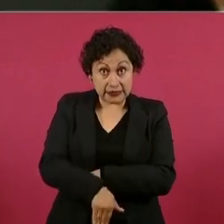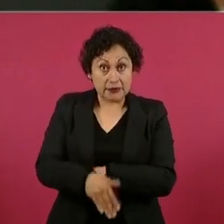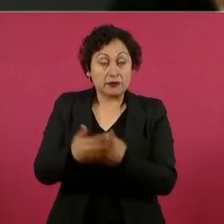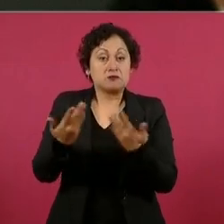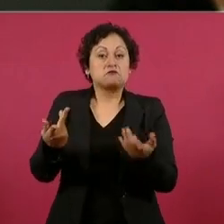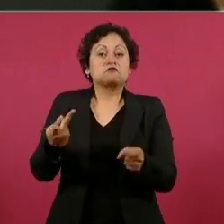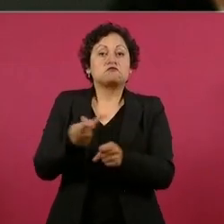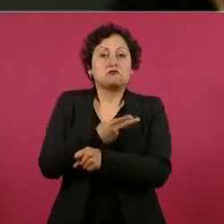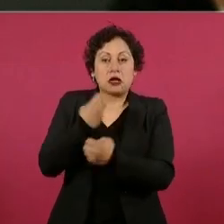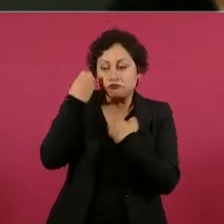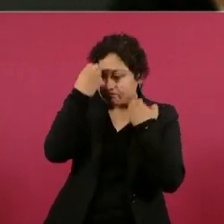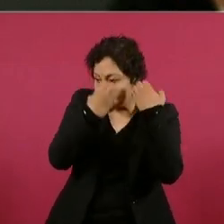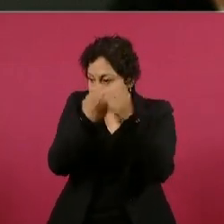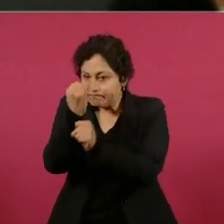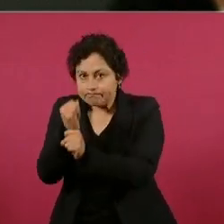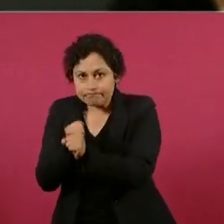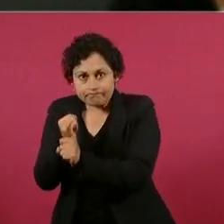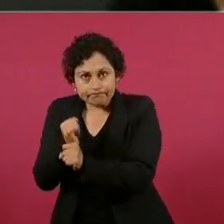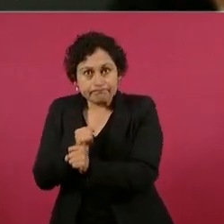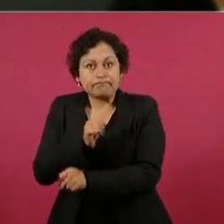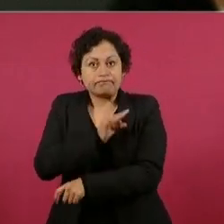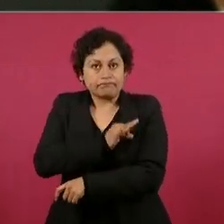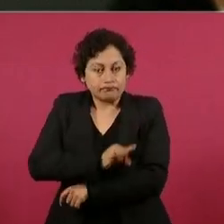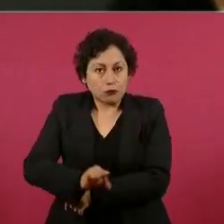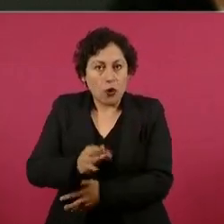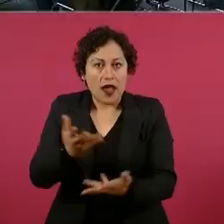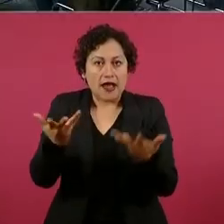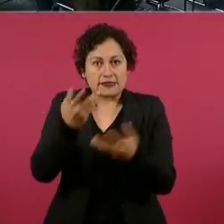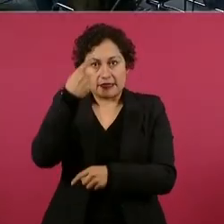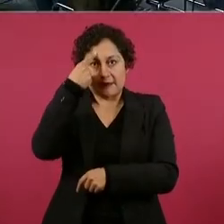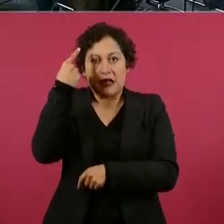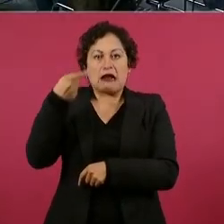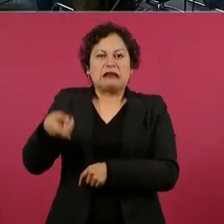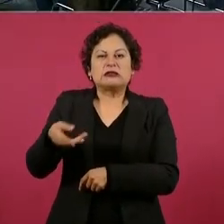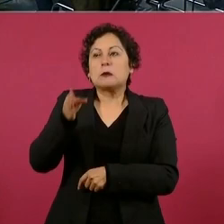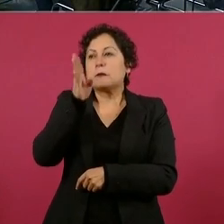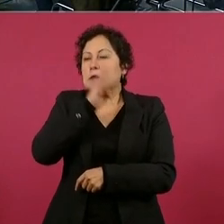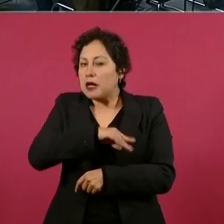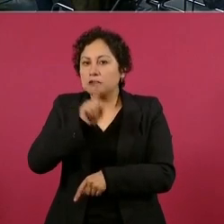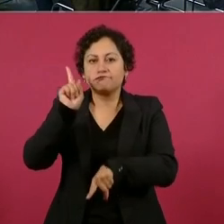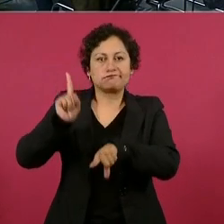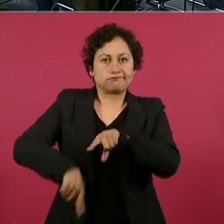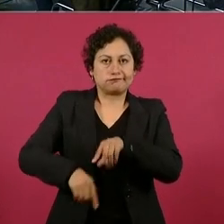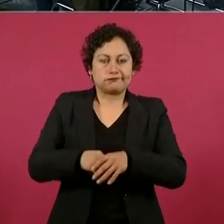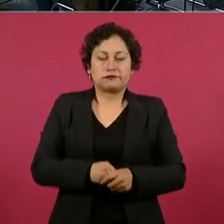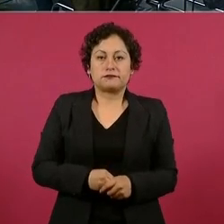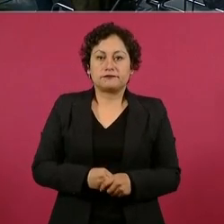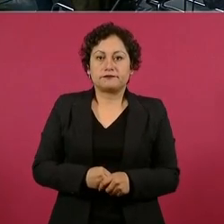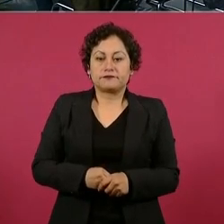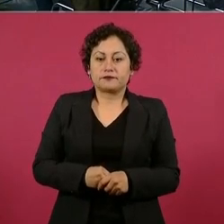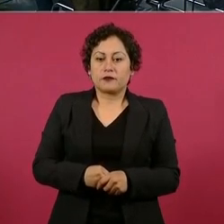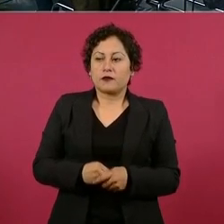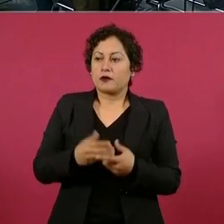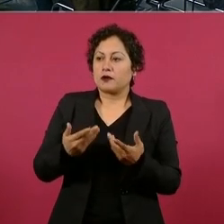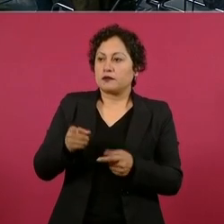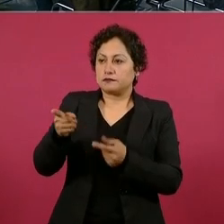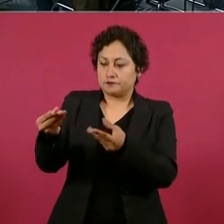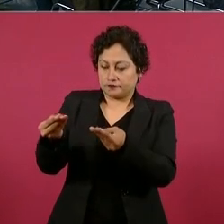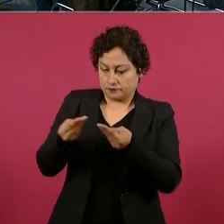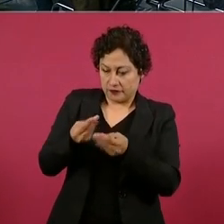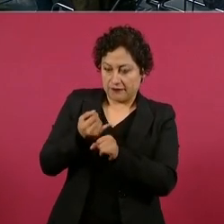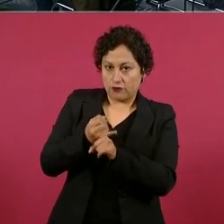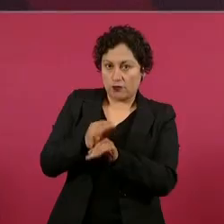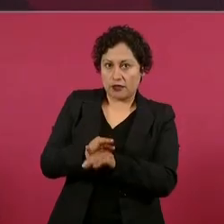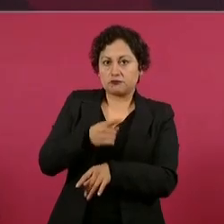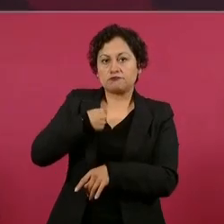las investigaciones para que de esta manera pues ya se acaben estas irregularidades? Pues nos entregas la información, lo